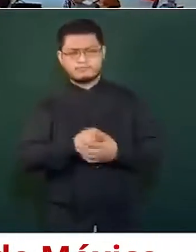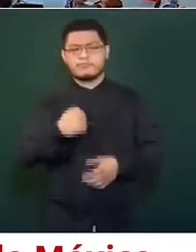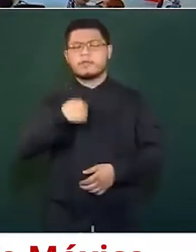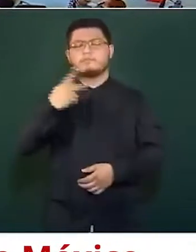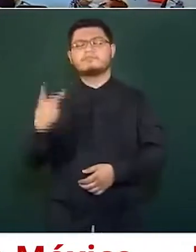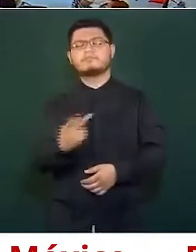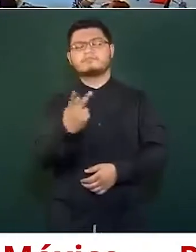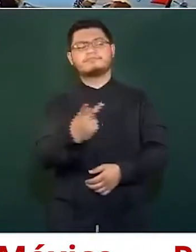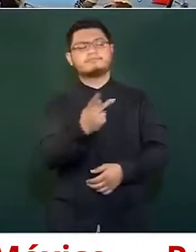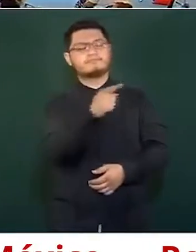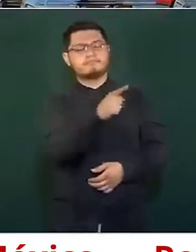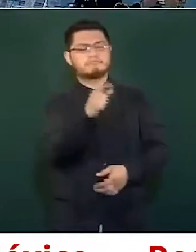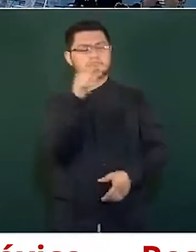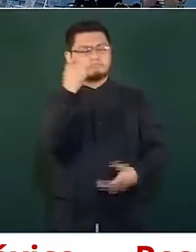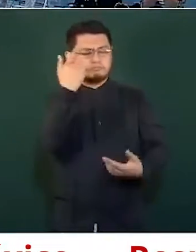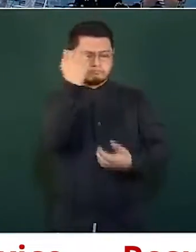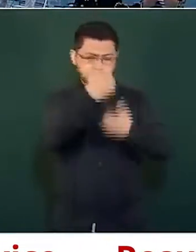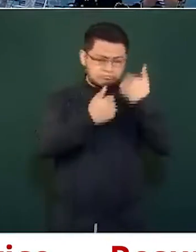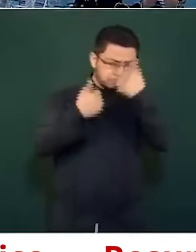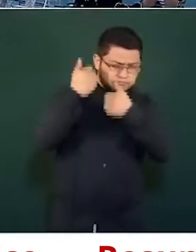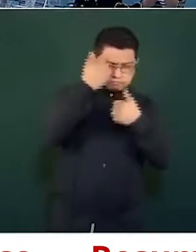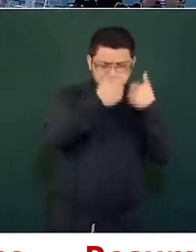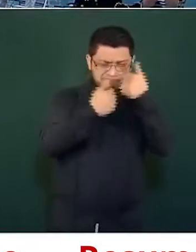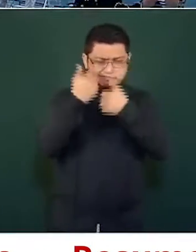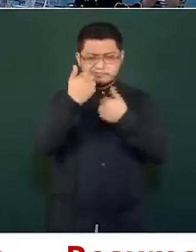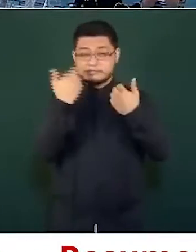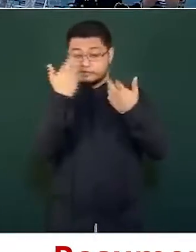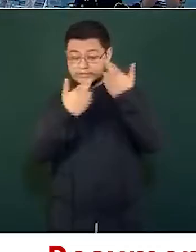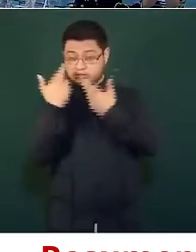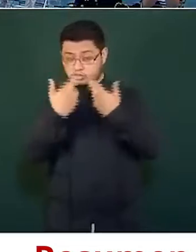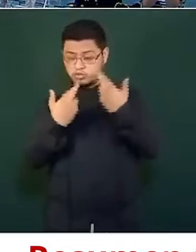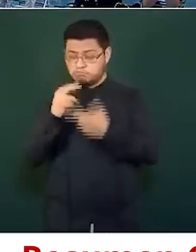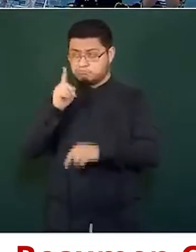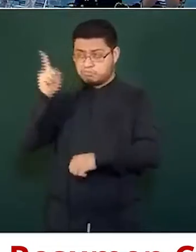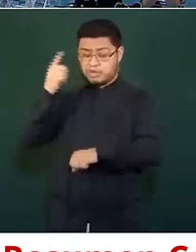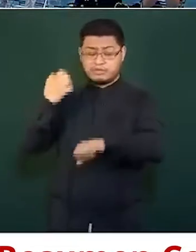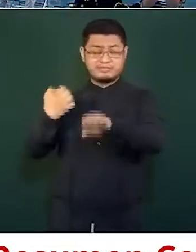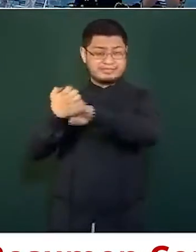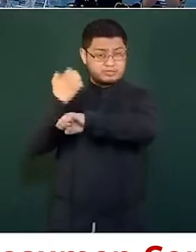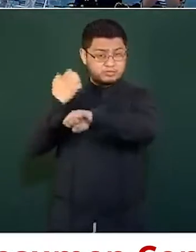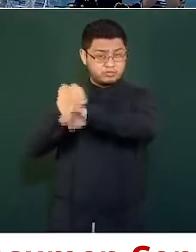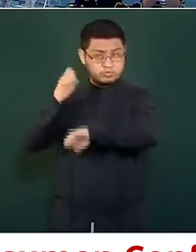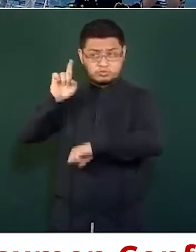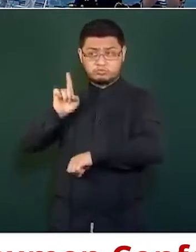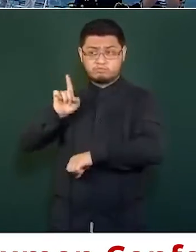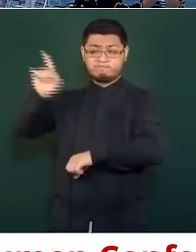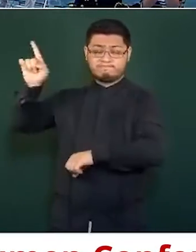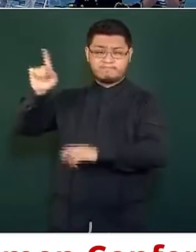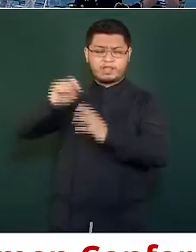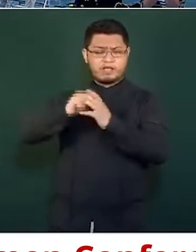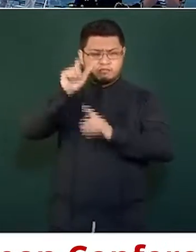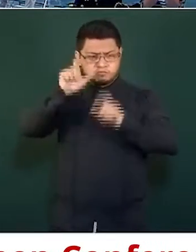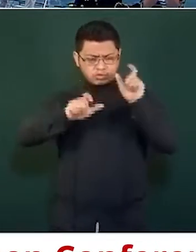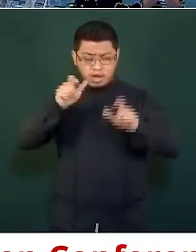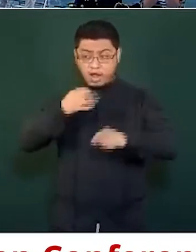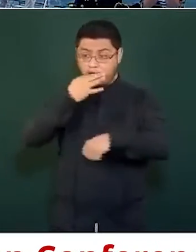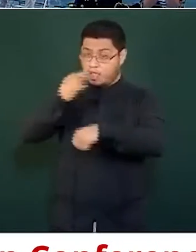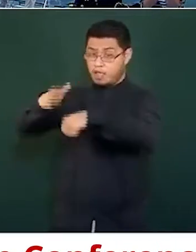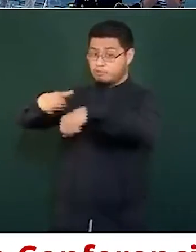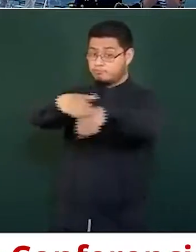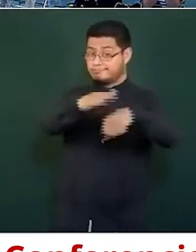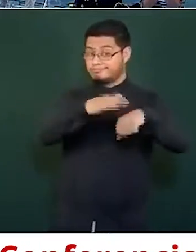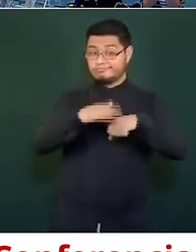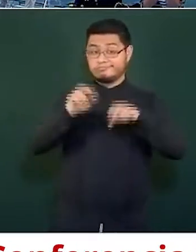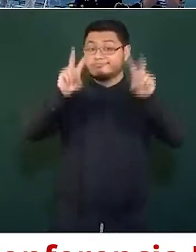estudio elaborado por el Departamento de Energía de Estados Unidos, cuyo contenido se dio a conocer el día de ayer y que hace varias advertencias relacionadas